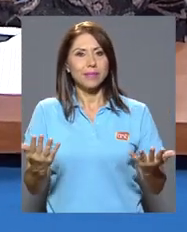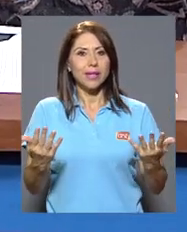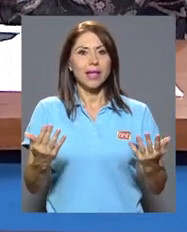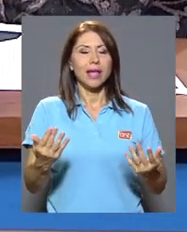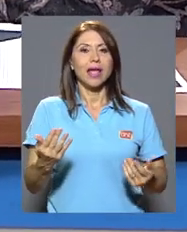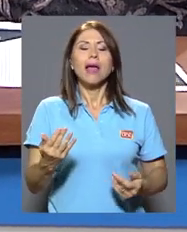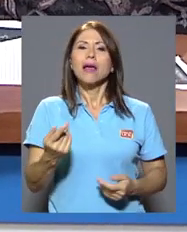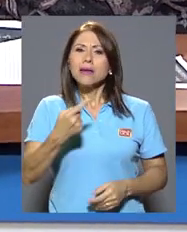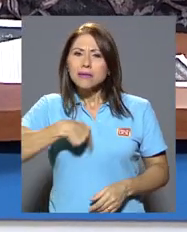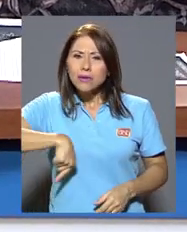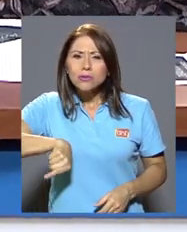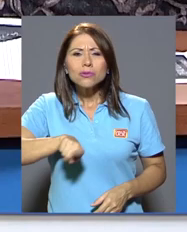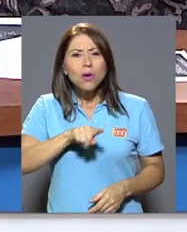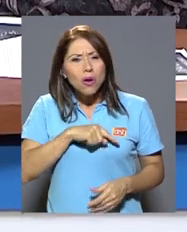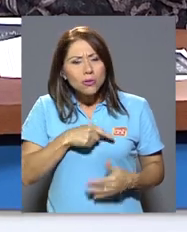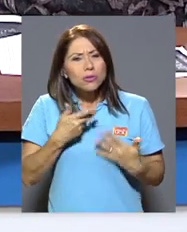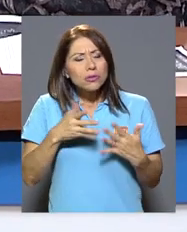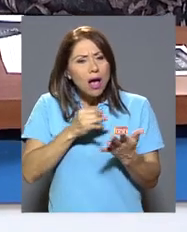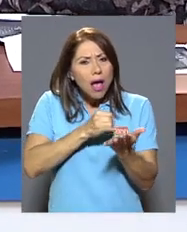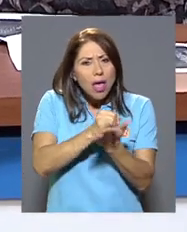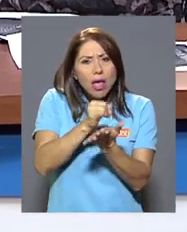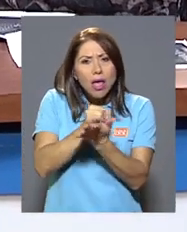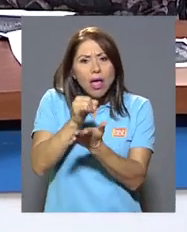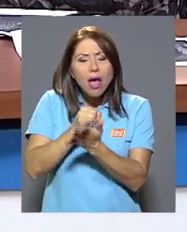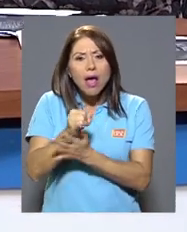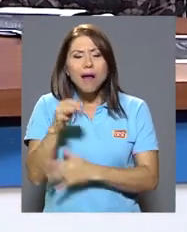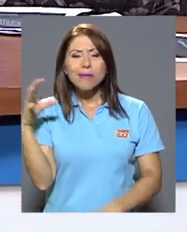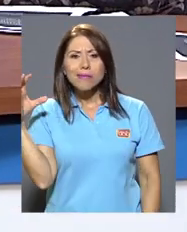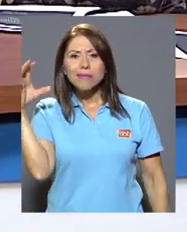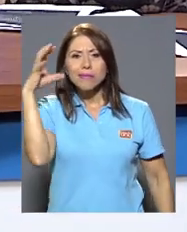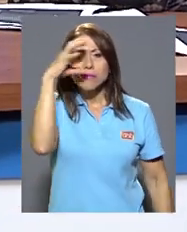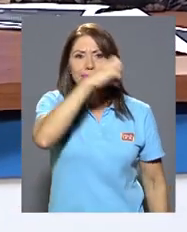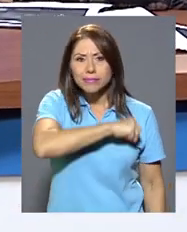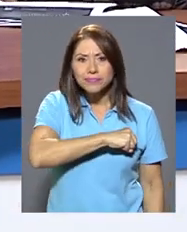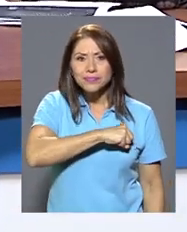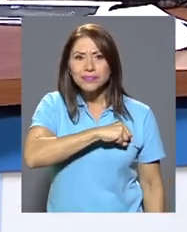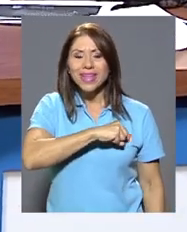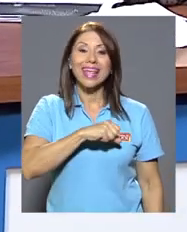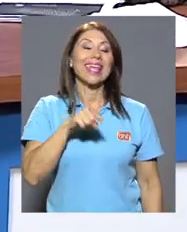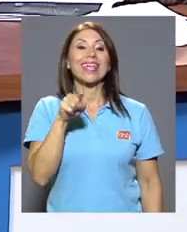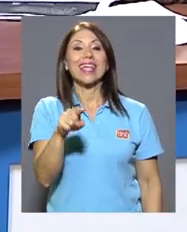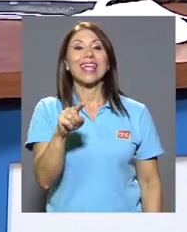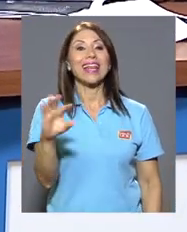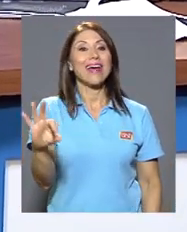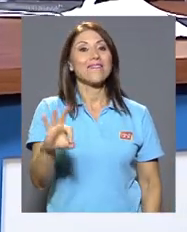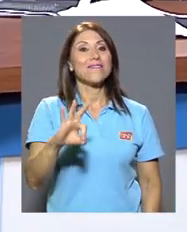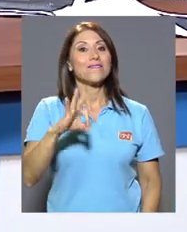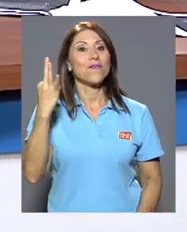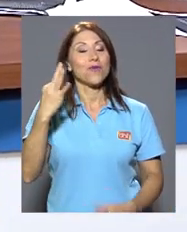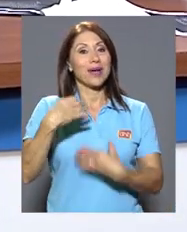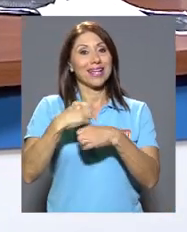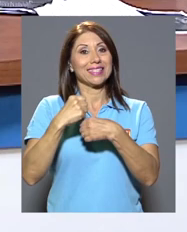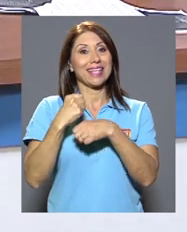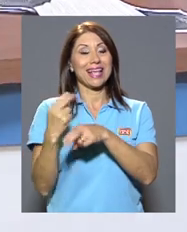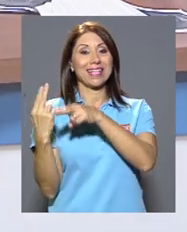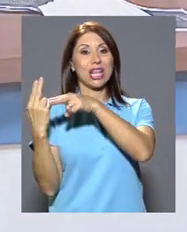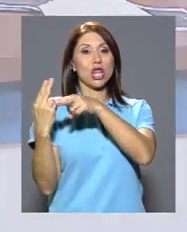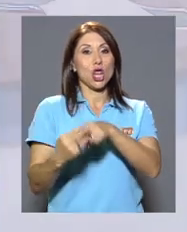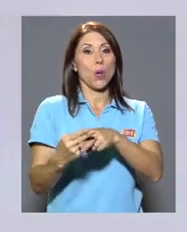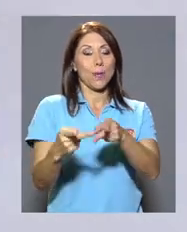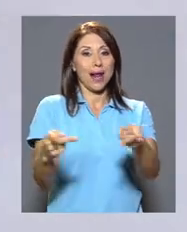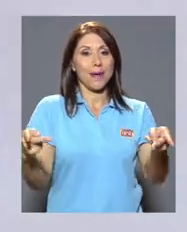descubriendo en el curso de la investigación es que el mecanismo por el cual se hacen estos nombramientos